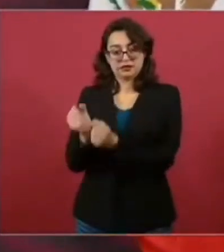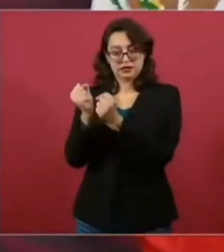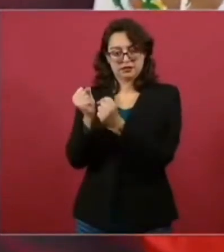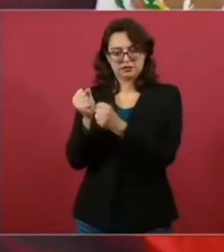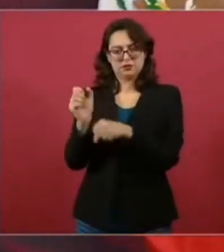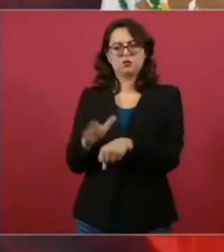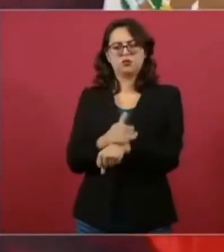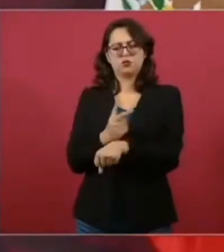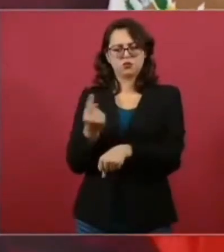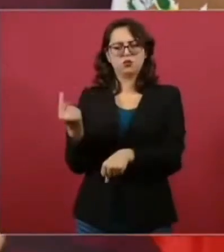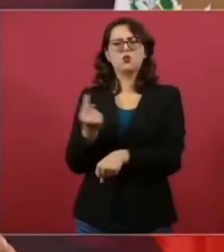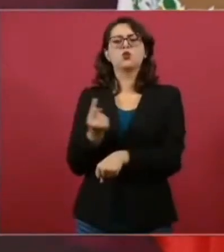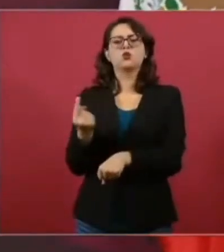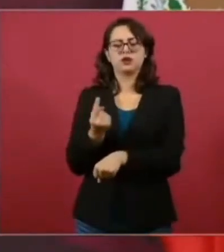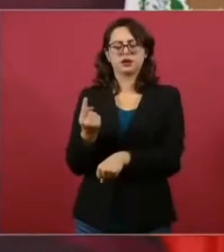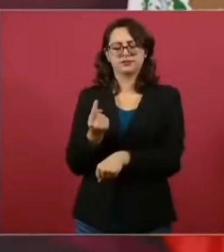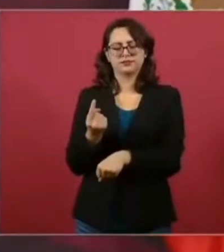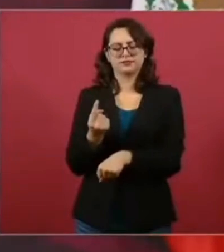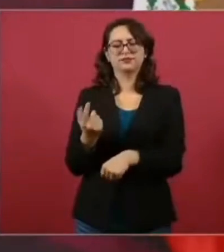criterios, ¿no?